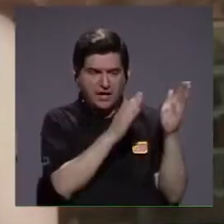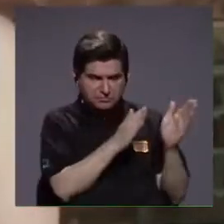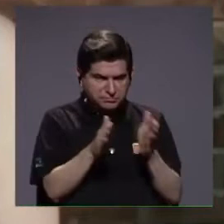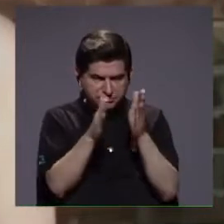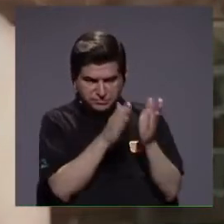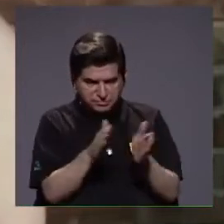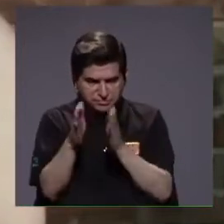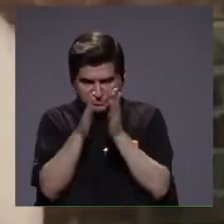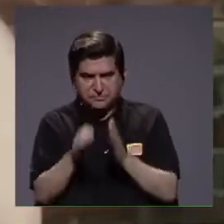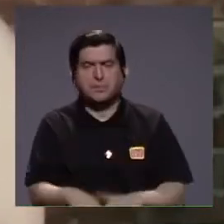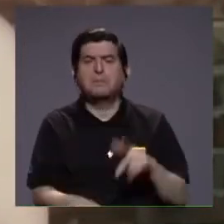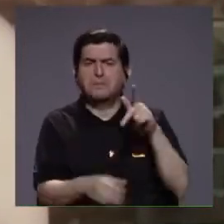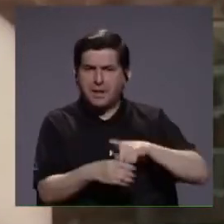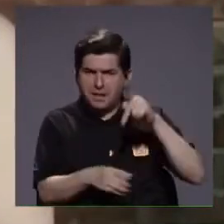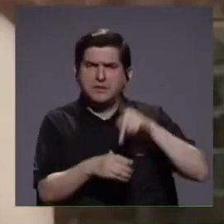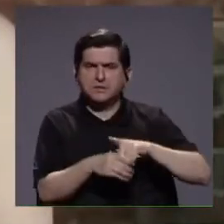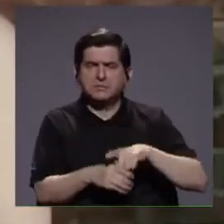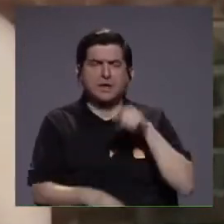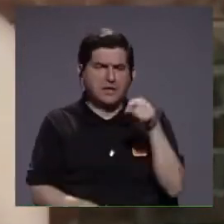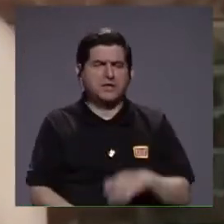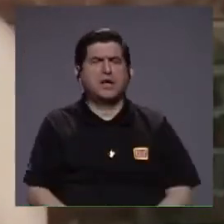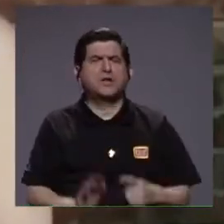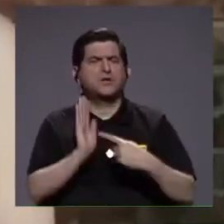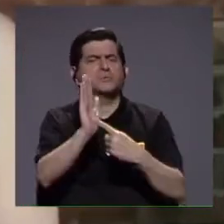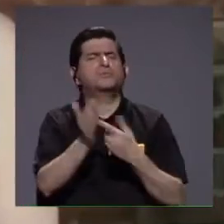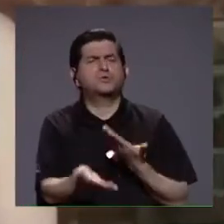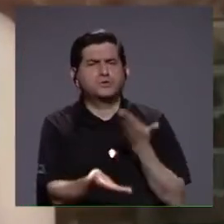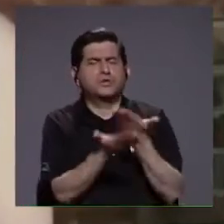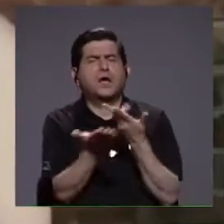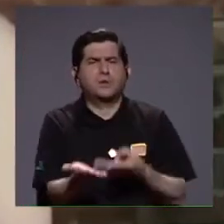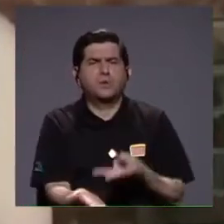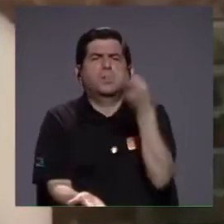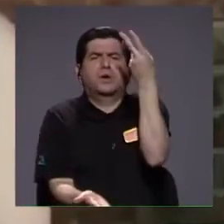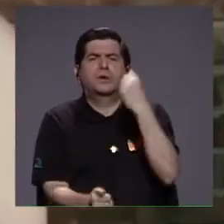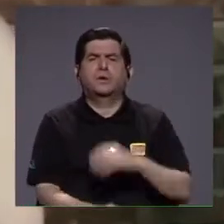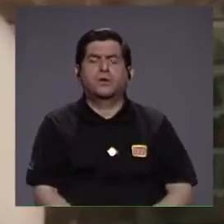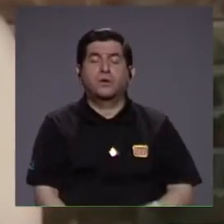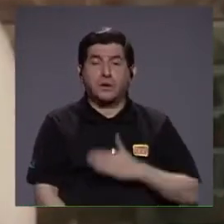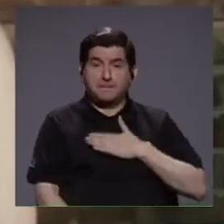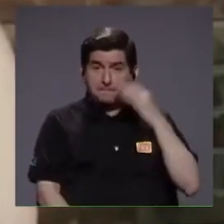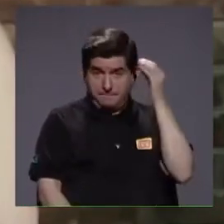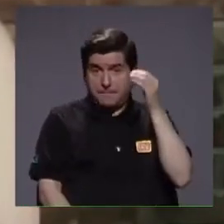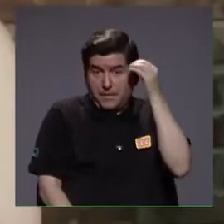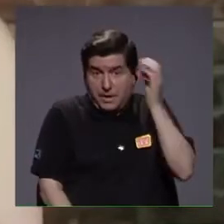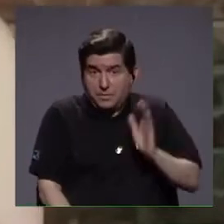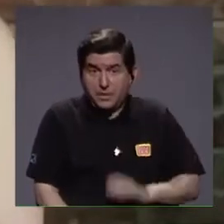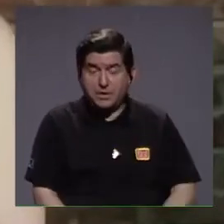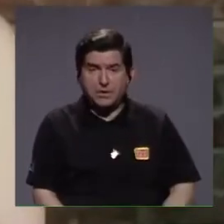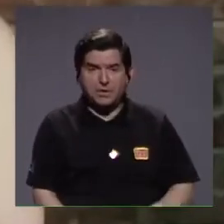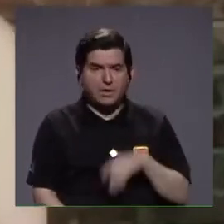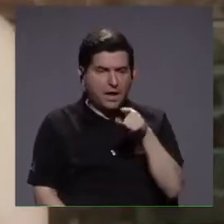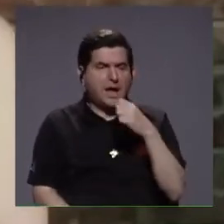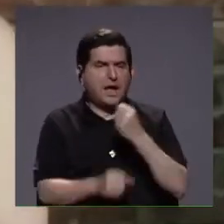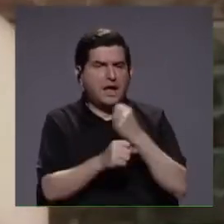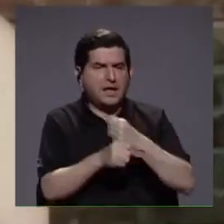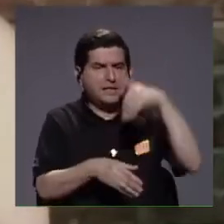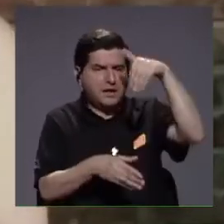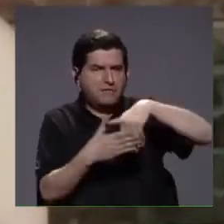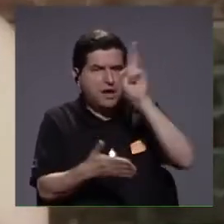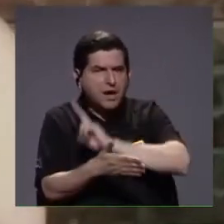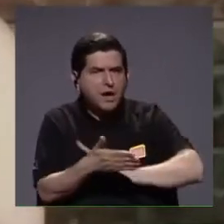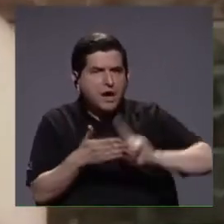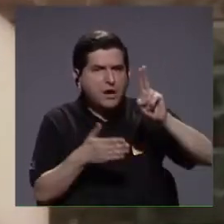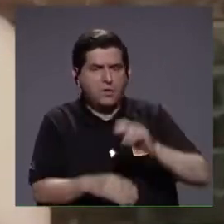está muy organizado y están participando y están presentando propuestas valiosísimas desde mi punto de vista para el